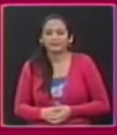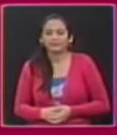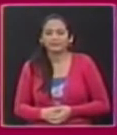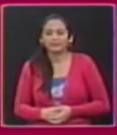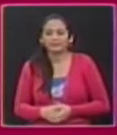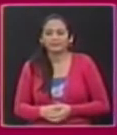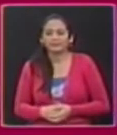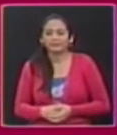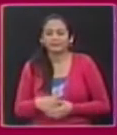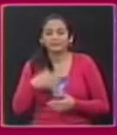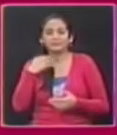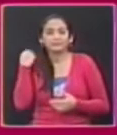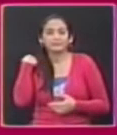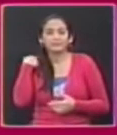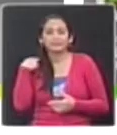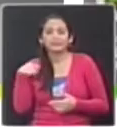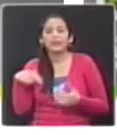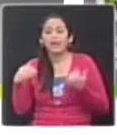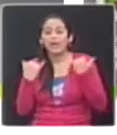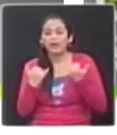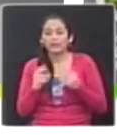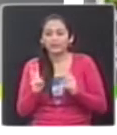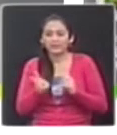entrar al sitio web